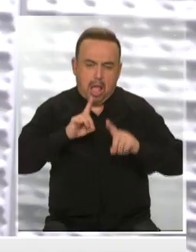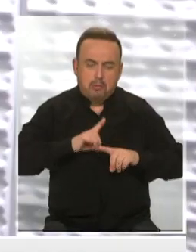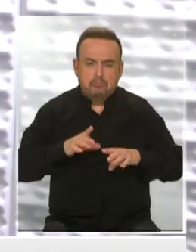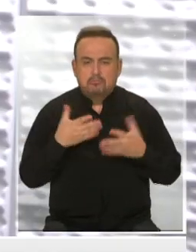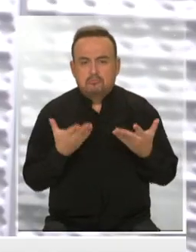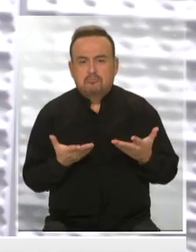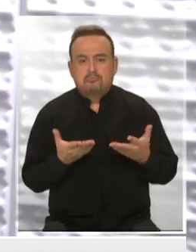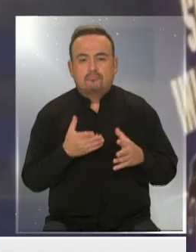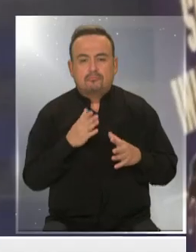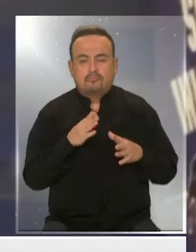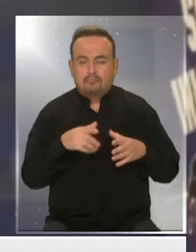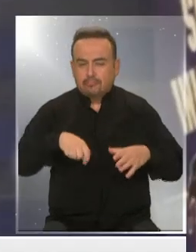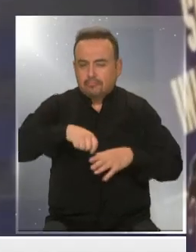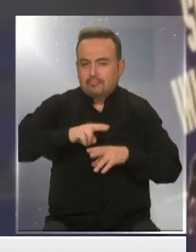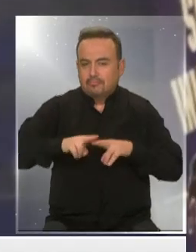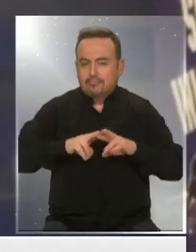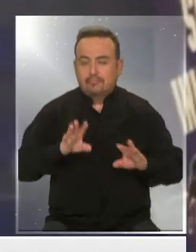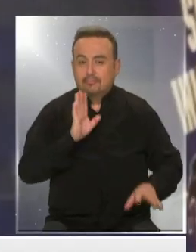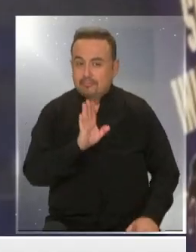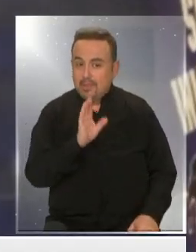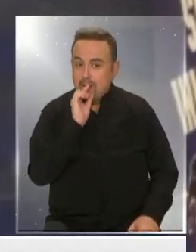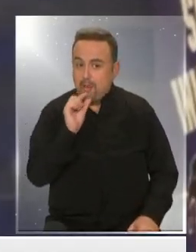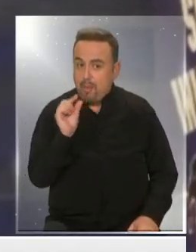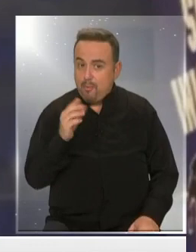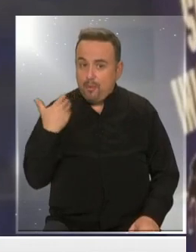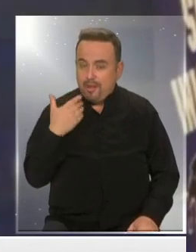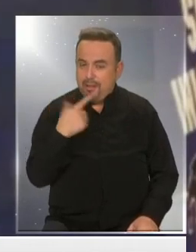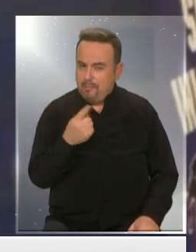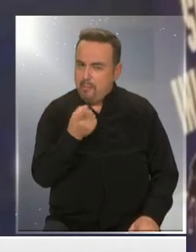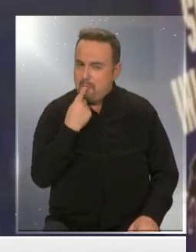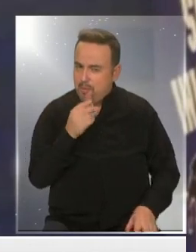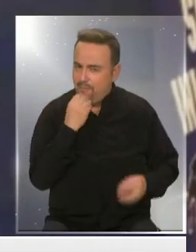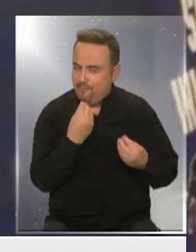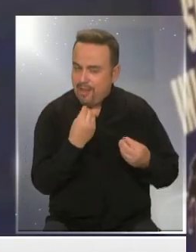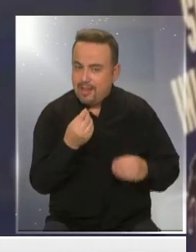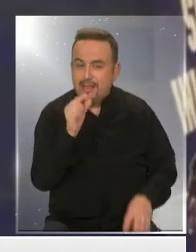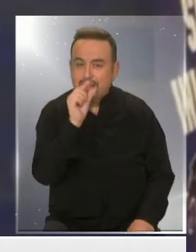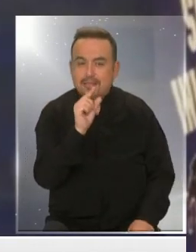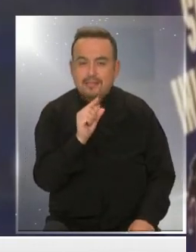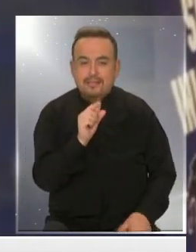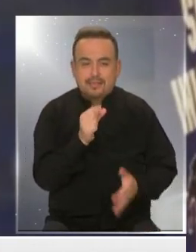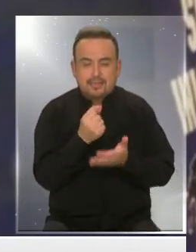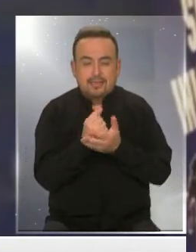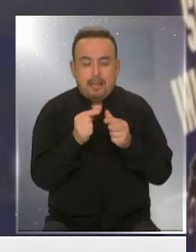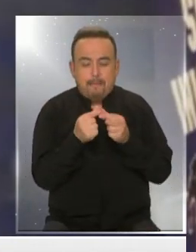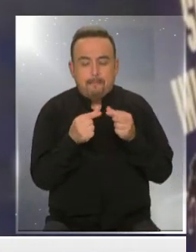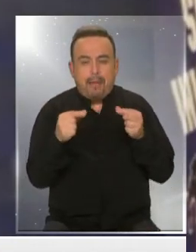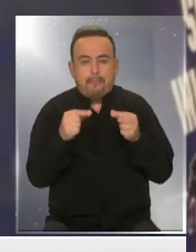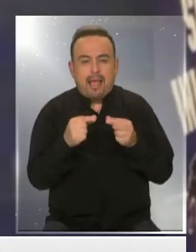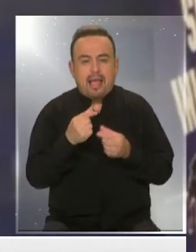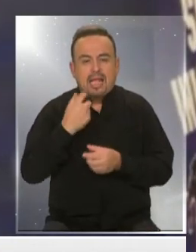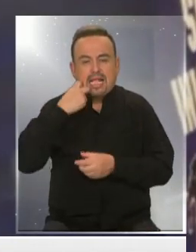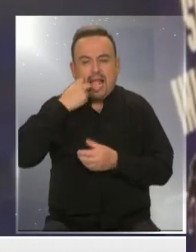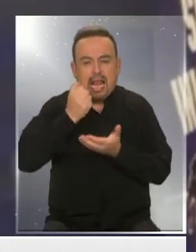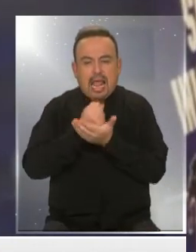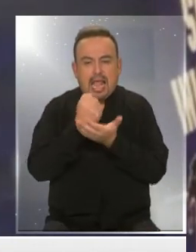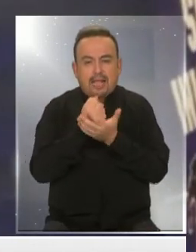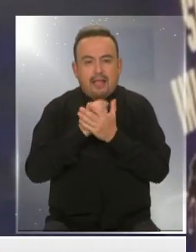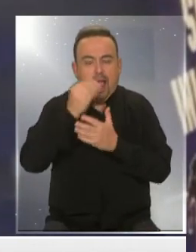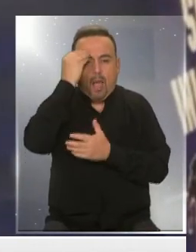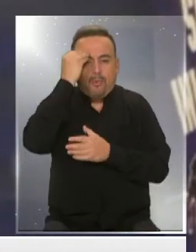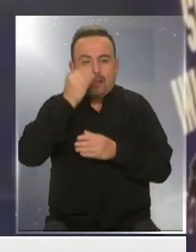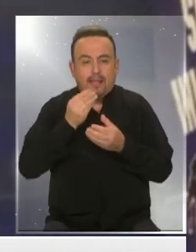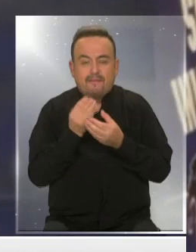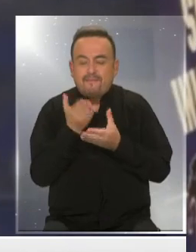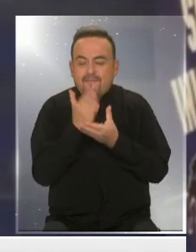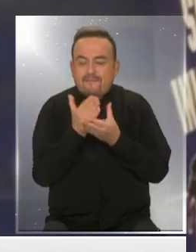cosas. ¿Tu plato estrella? Mira, hace poco, qué buena pregunta, hace poco hice un ajiaco. Mira, me acordé del ajiaco y voy a